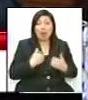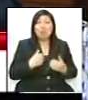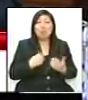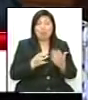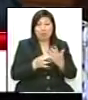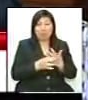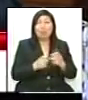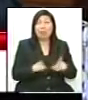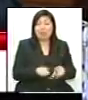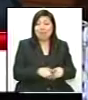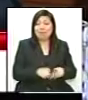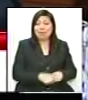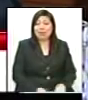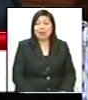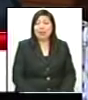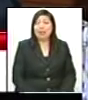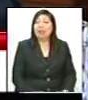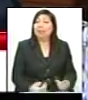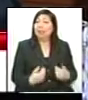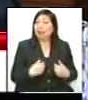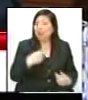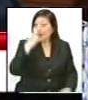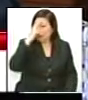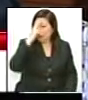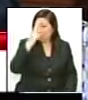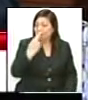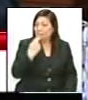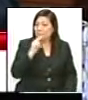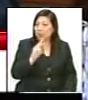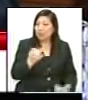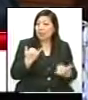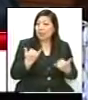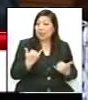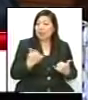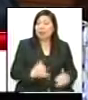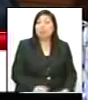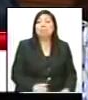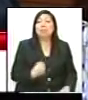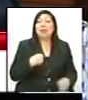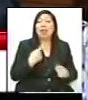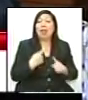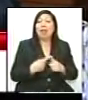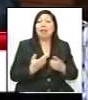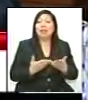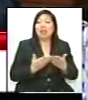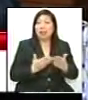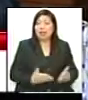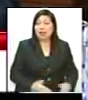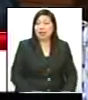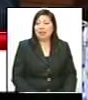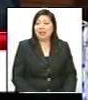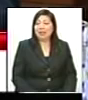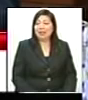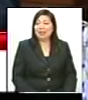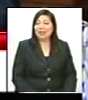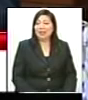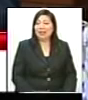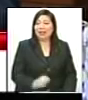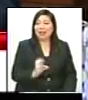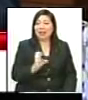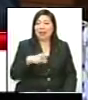esposa. Y tengo el honor de también ver en esta mesa a mis exalumnos, a uno de ellos, la doctora